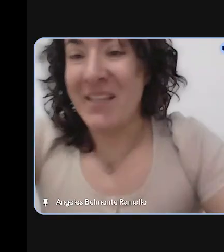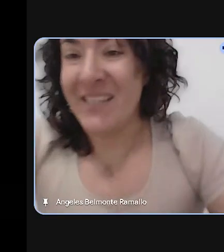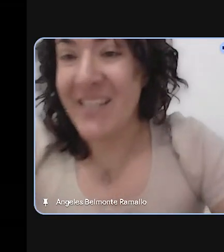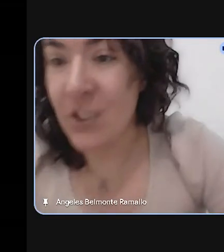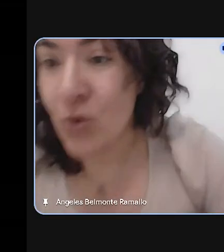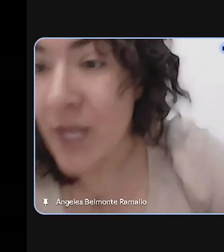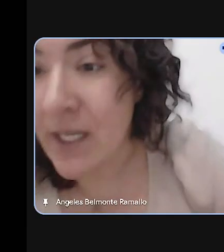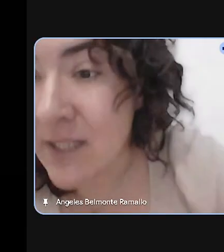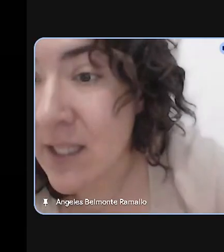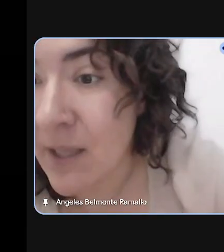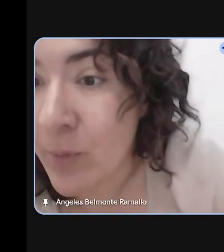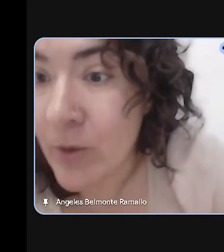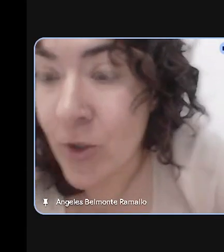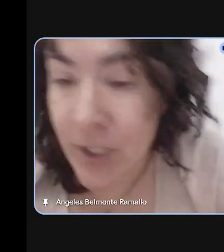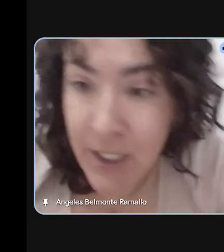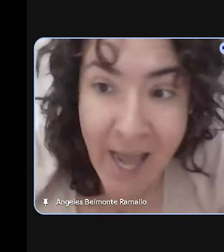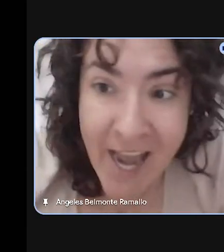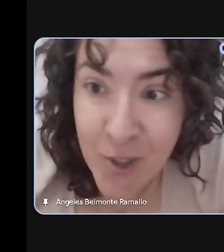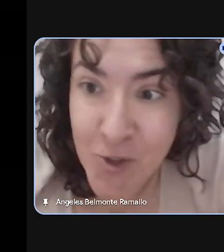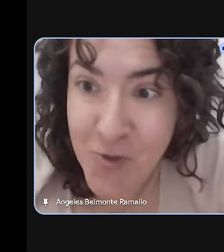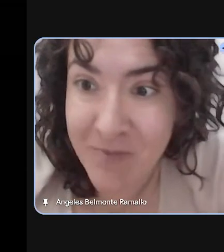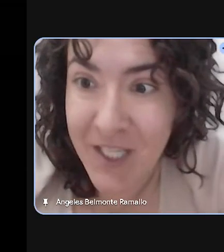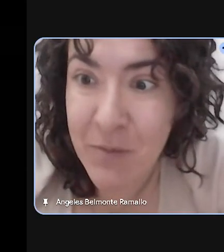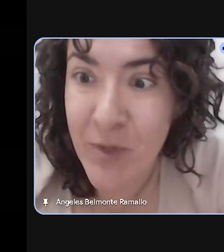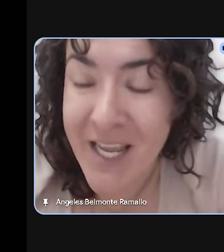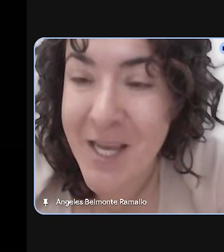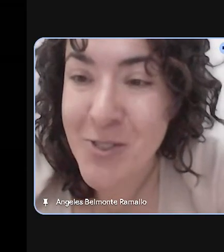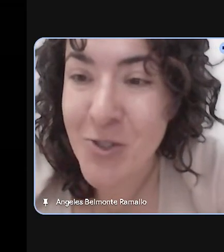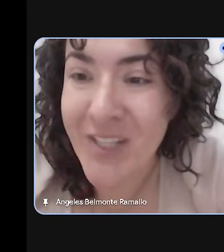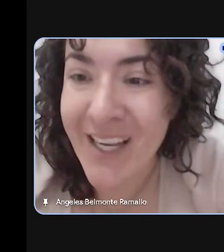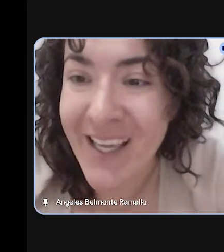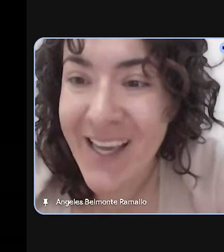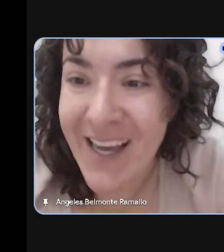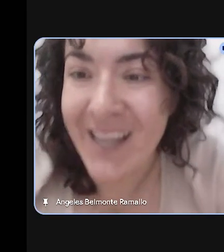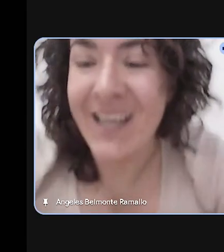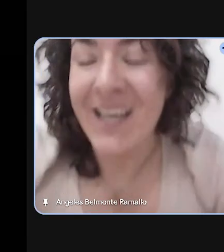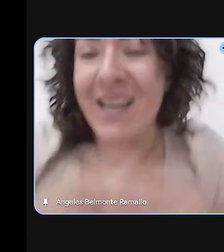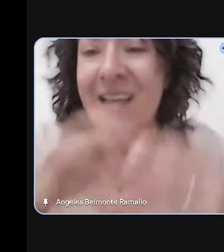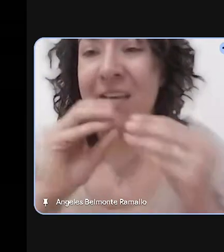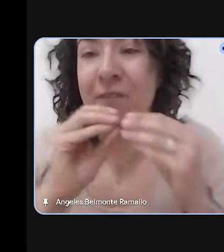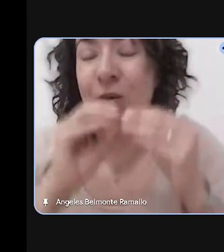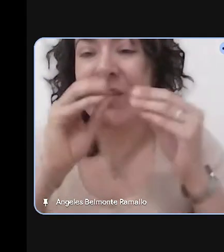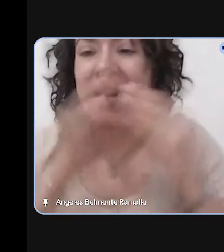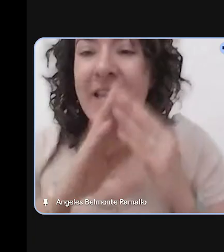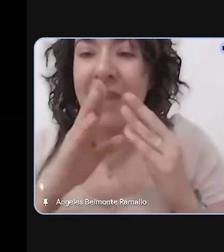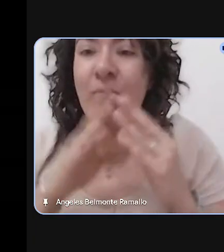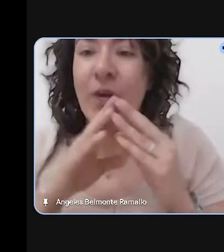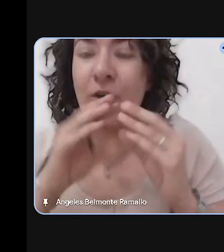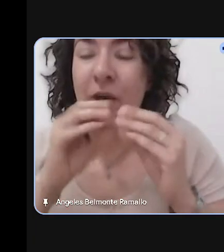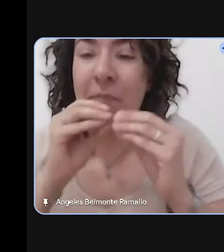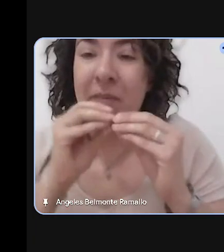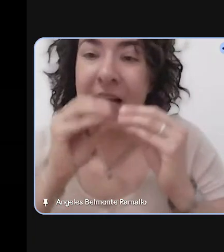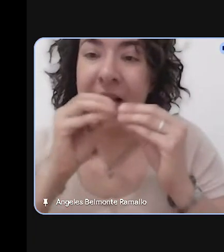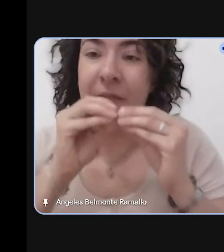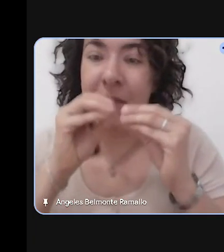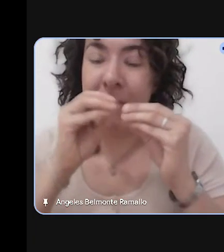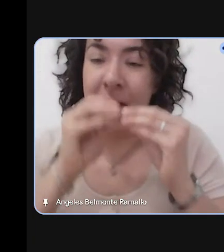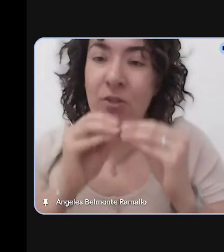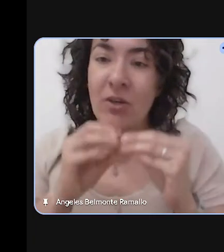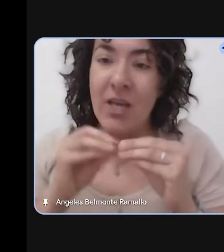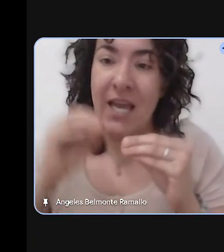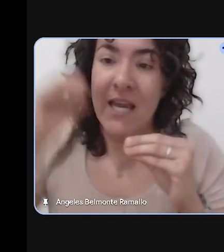que también tenían estudiantes de pueblos originarios y por ahí eso traía la dificultad de, bueno,